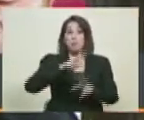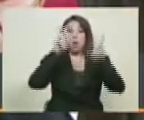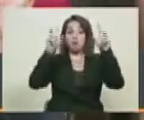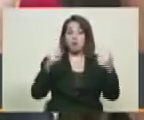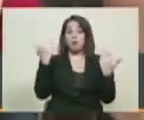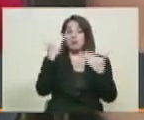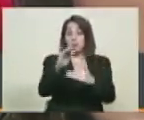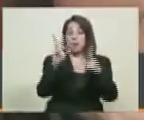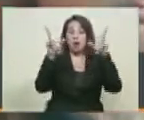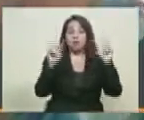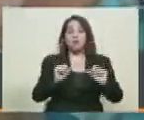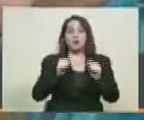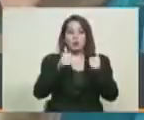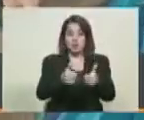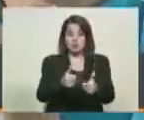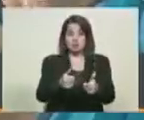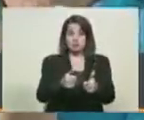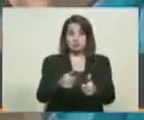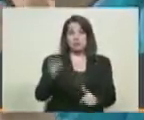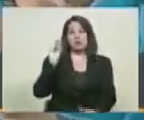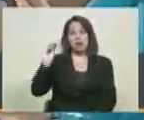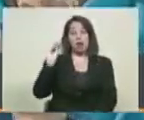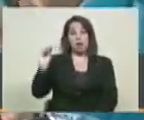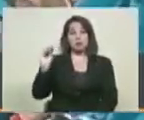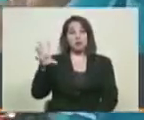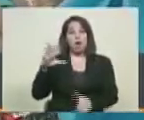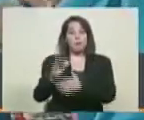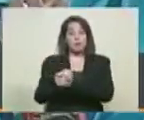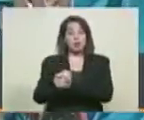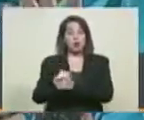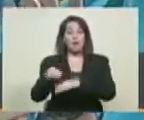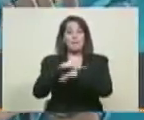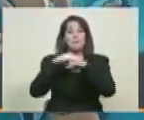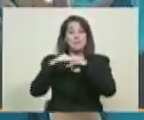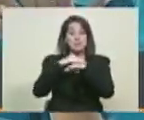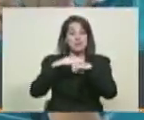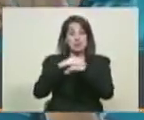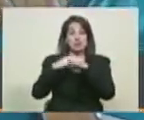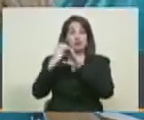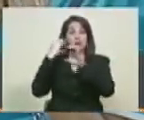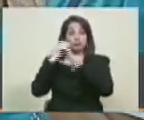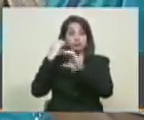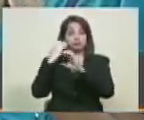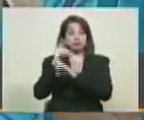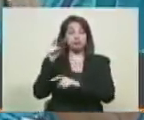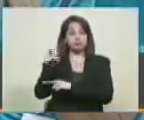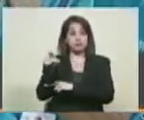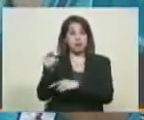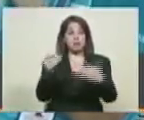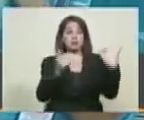un nuevo comienzo. Te lo digo a ti, compañero ministro, Hipólito Abreu.